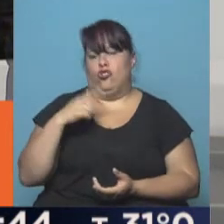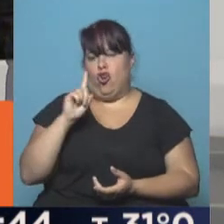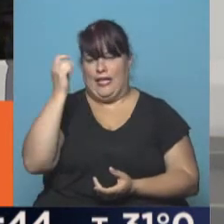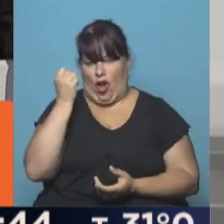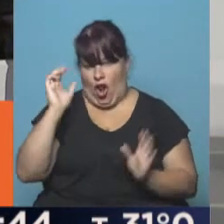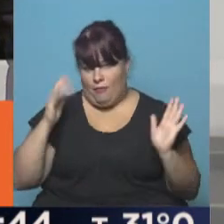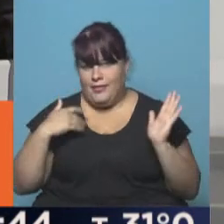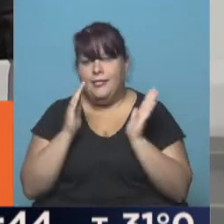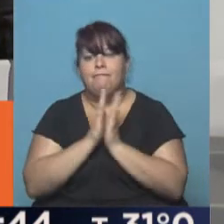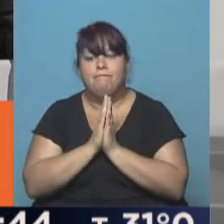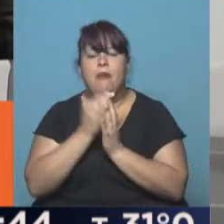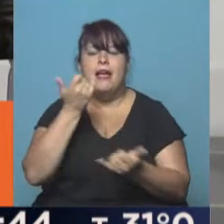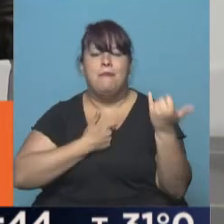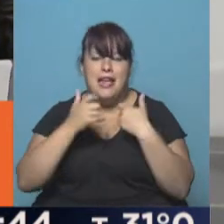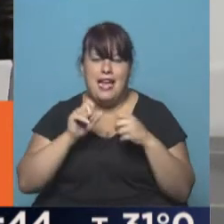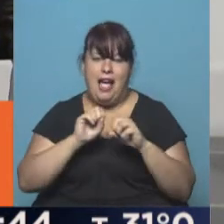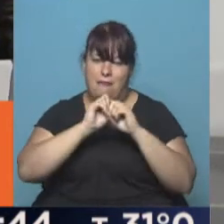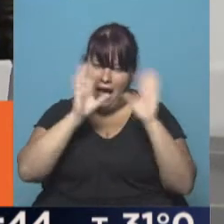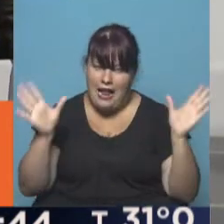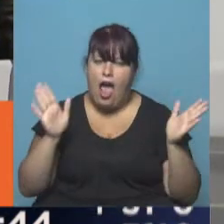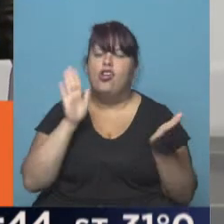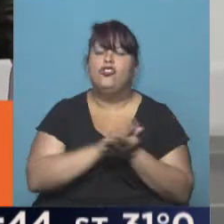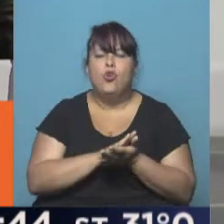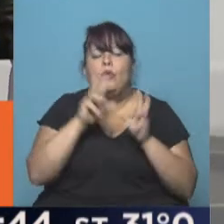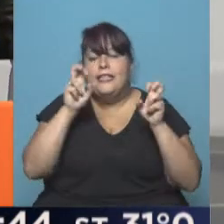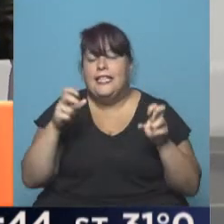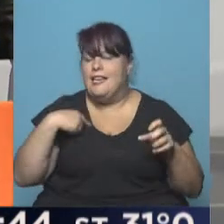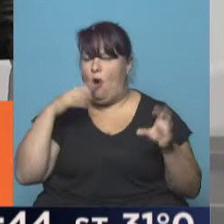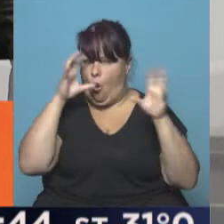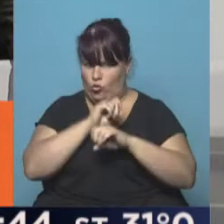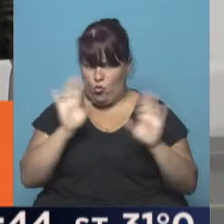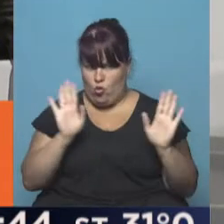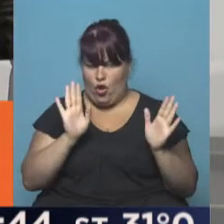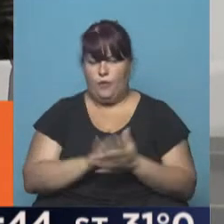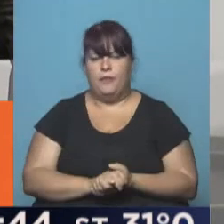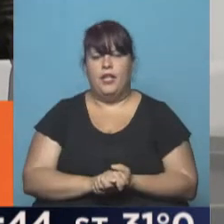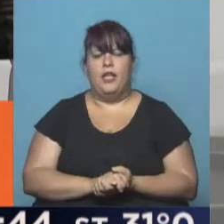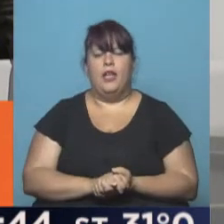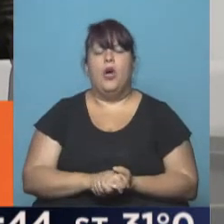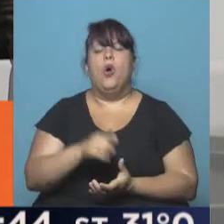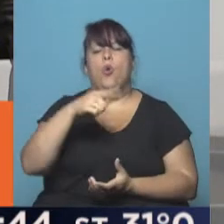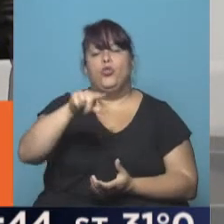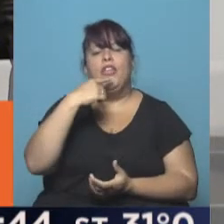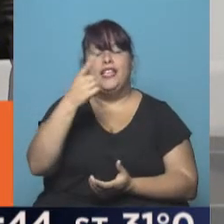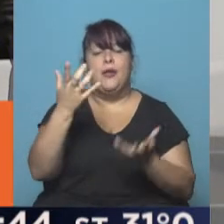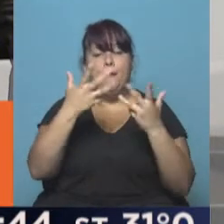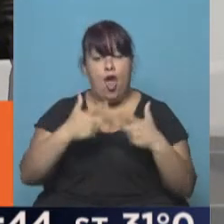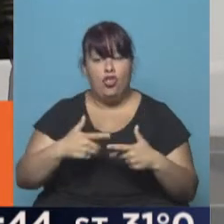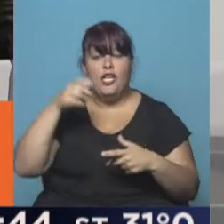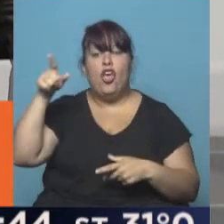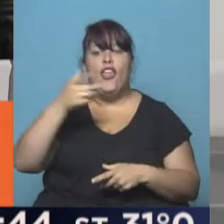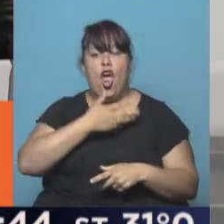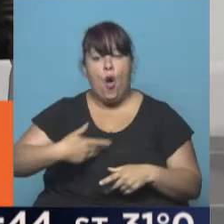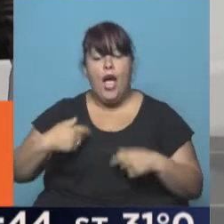economista, así que le voy a pedir una explicación un poco más llana de un tema que al menos a mí no me quedó muy claro. Ustedes dijeron que el proyecto original del gobierno